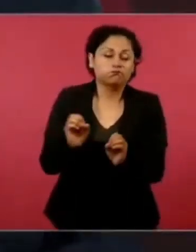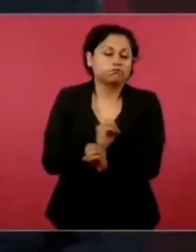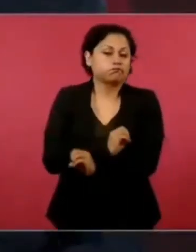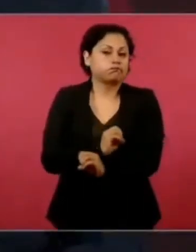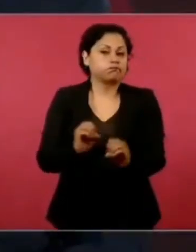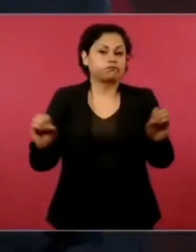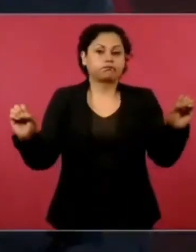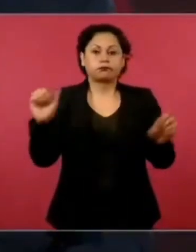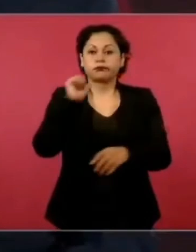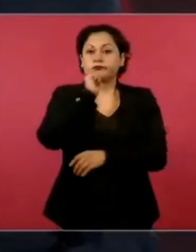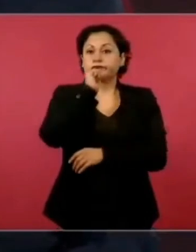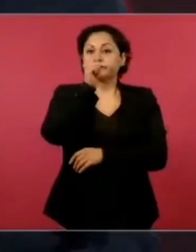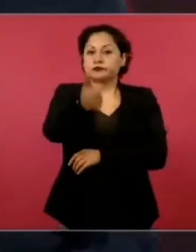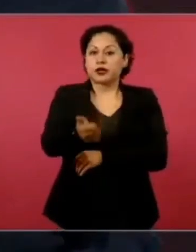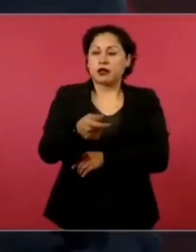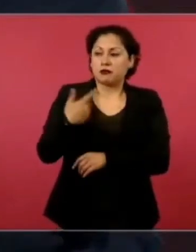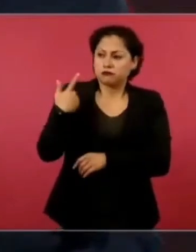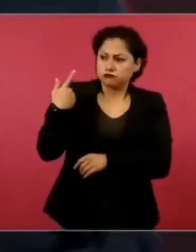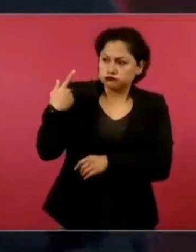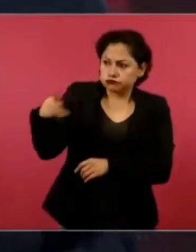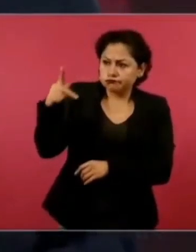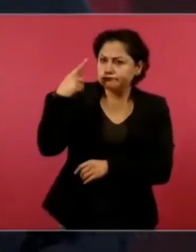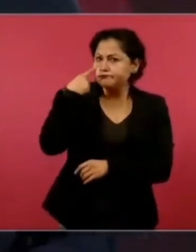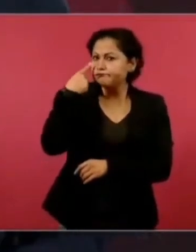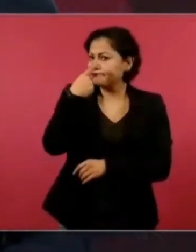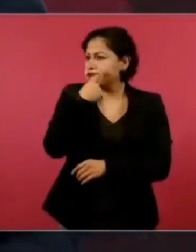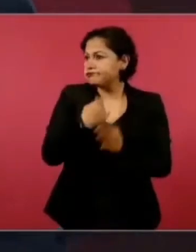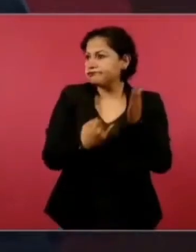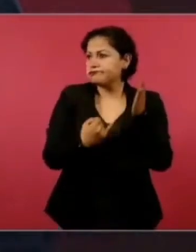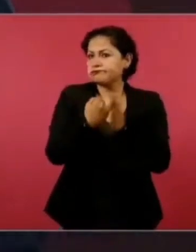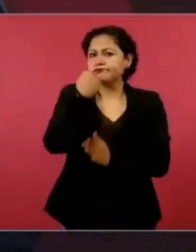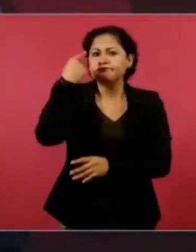la definición de las políticas del